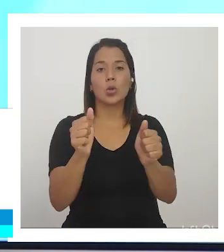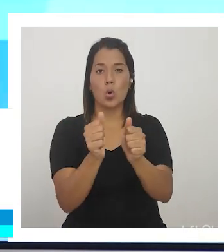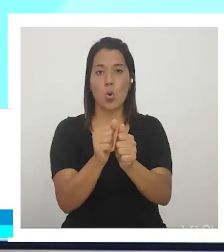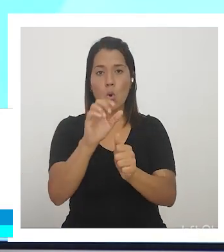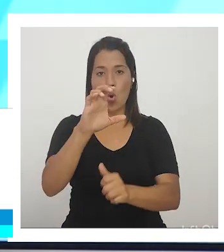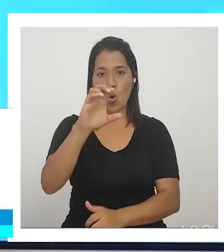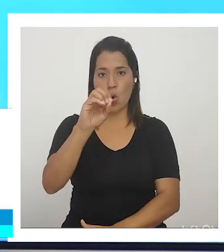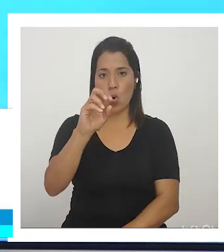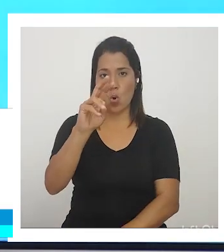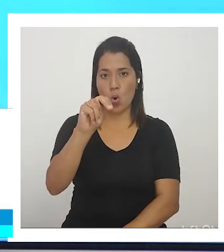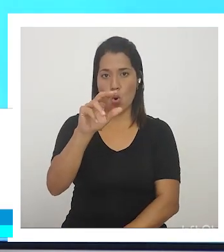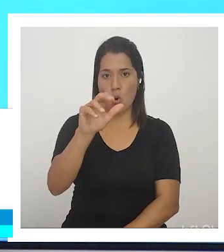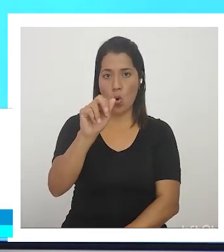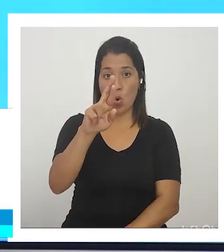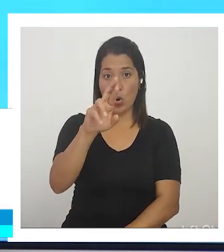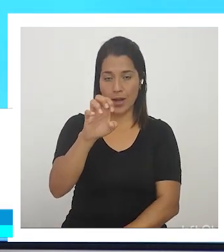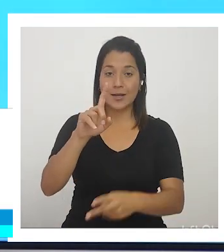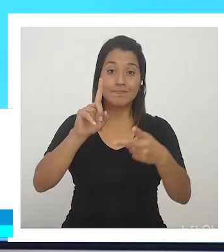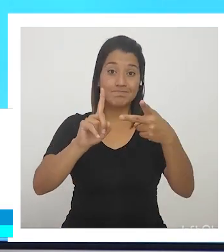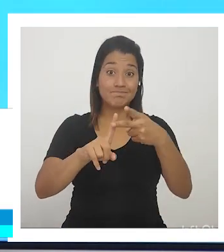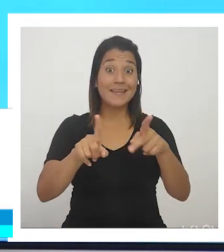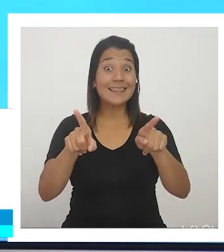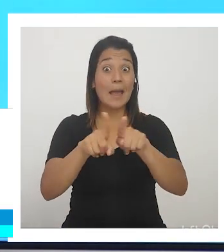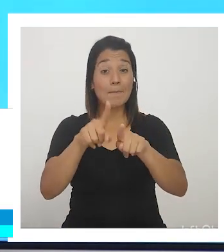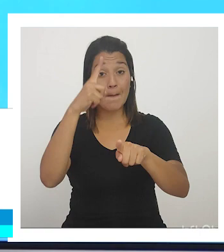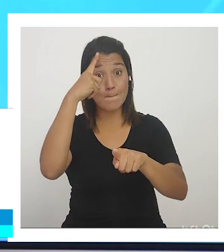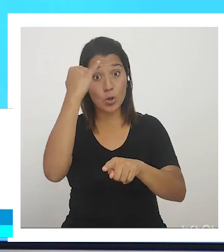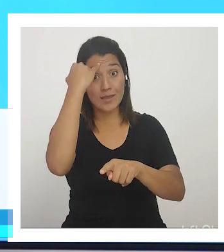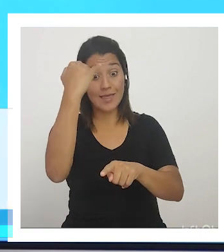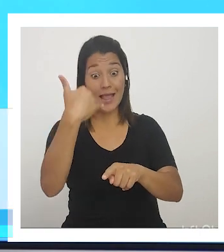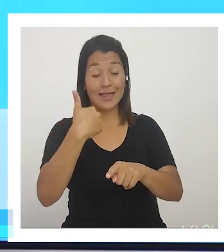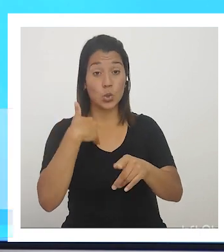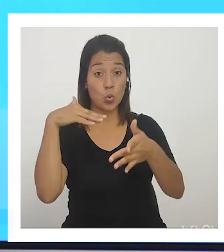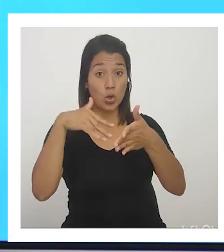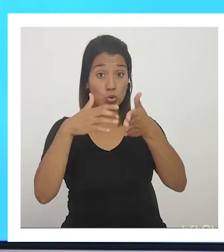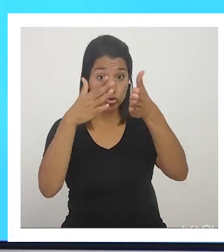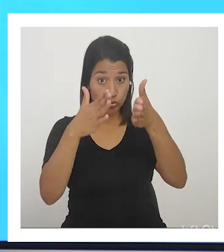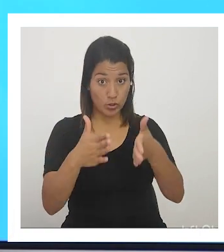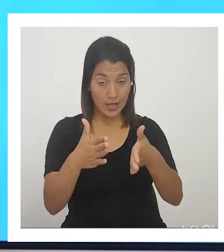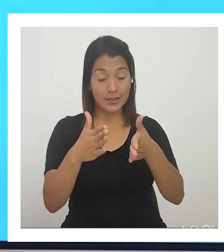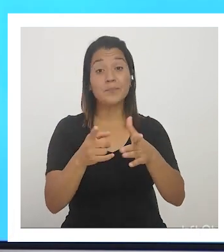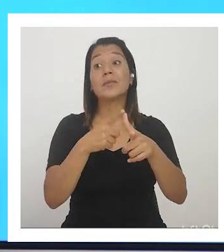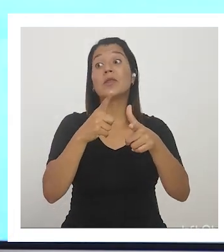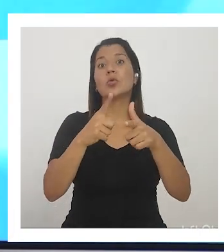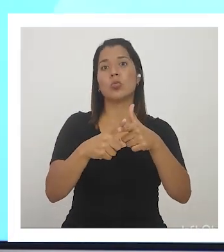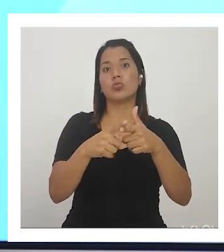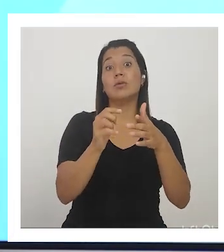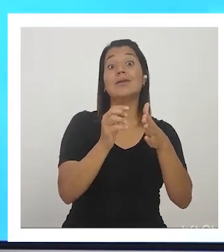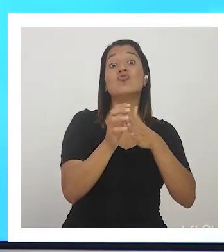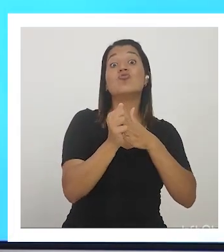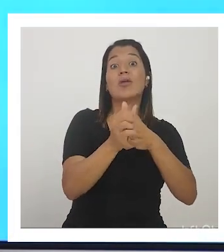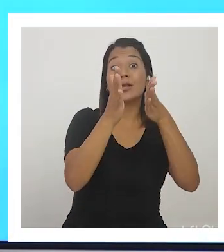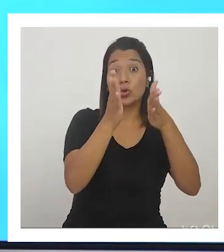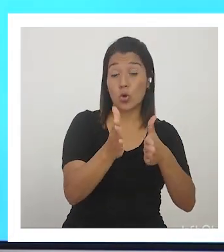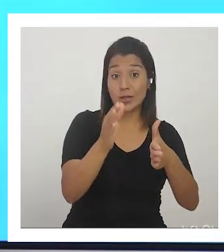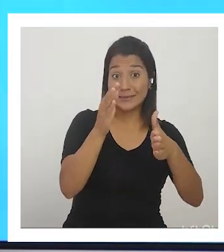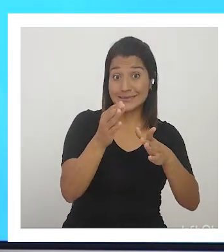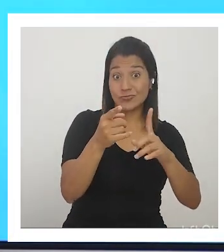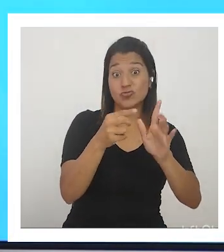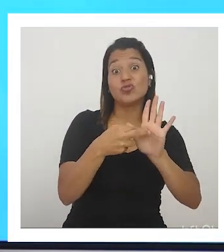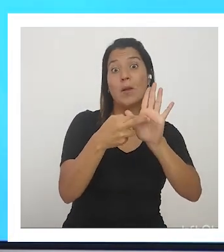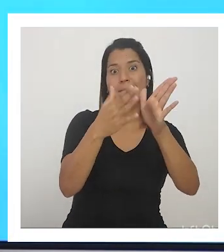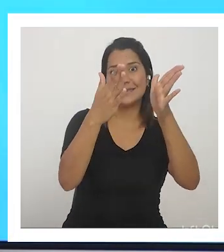de estudiantes, en esta negociación los rectores y la señora rectora llegamos a otro acuerdo aún